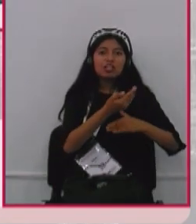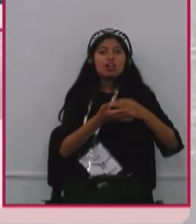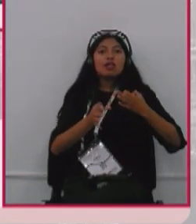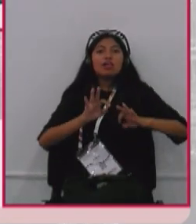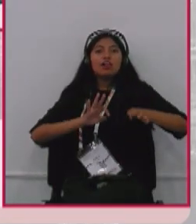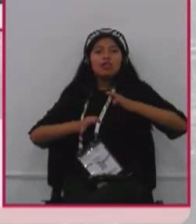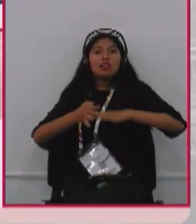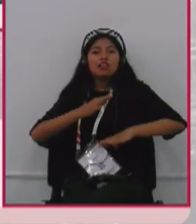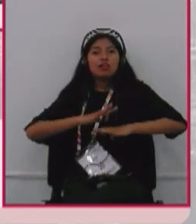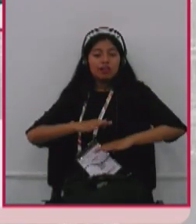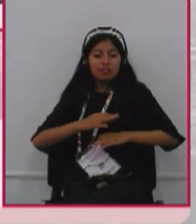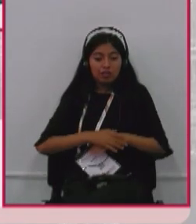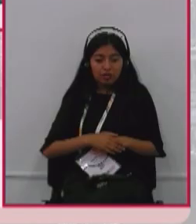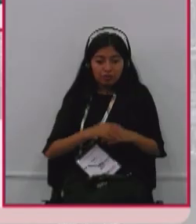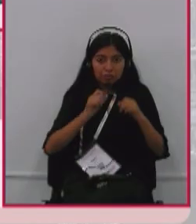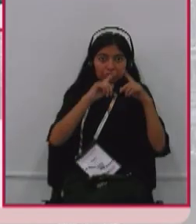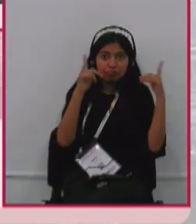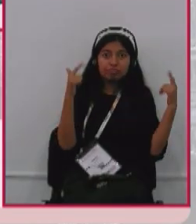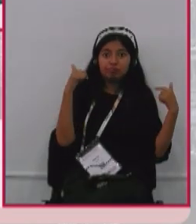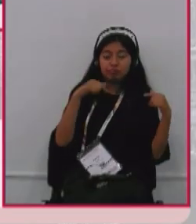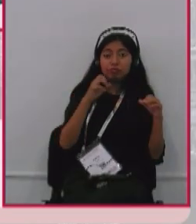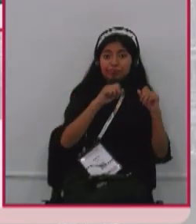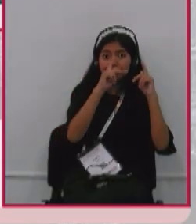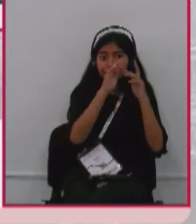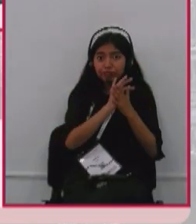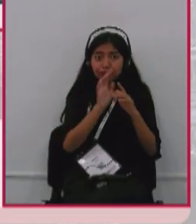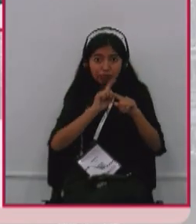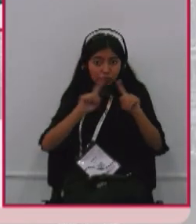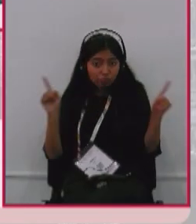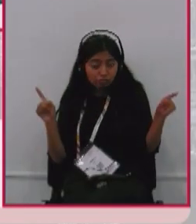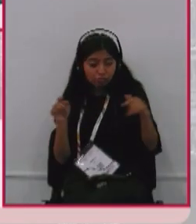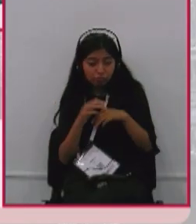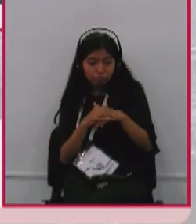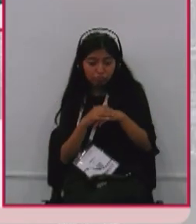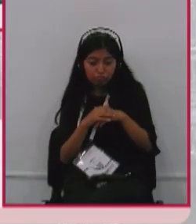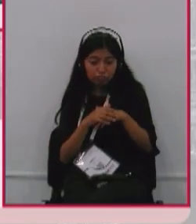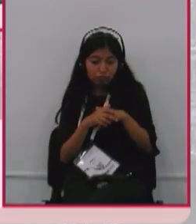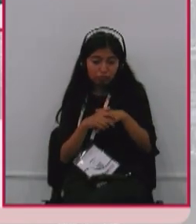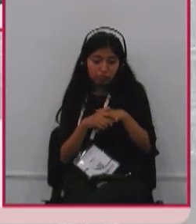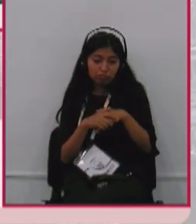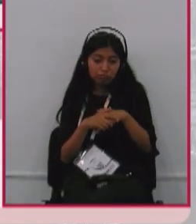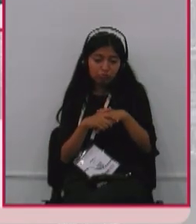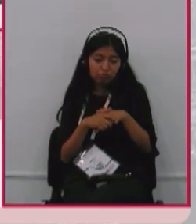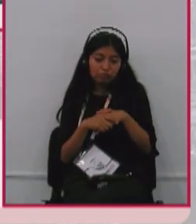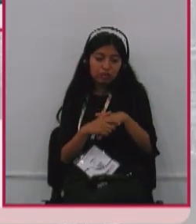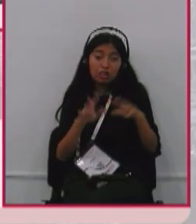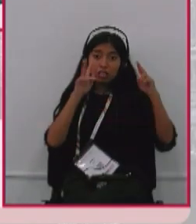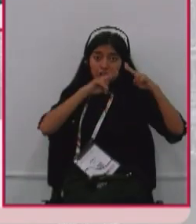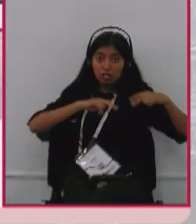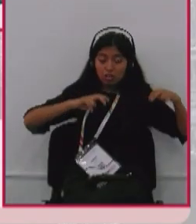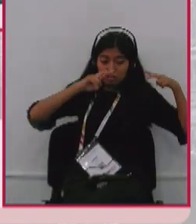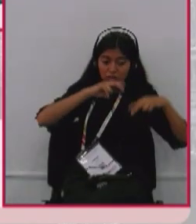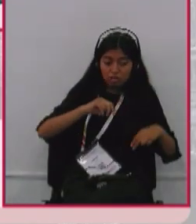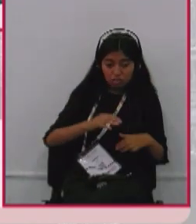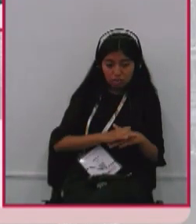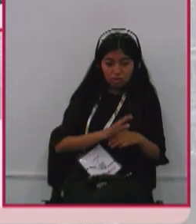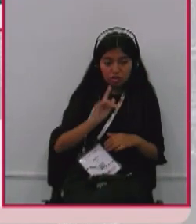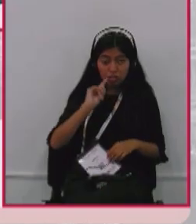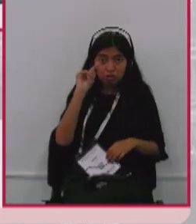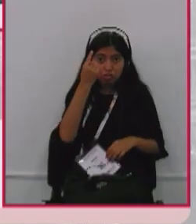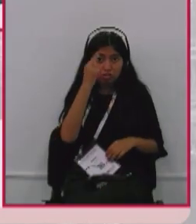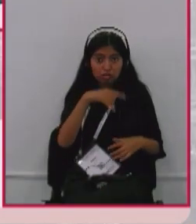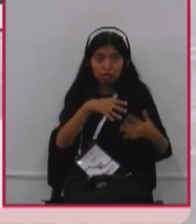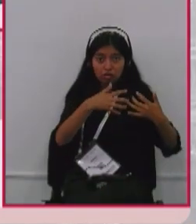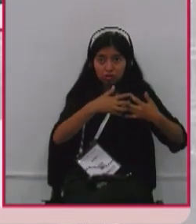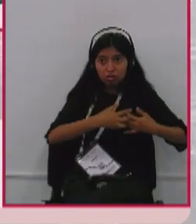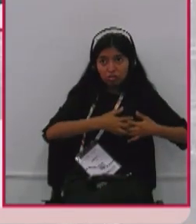cuenta de esa oportunidad, ¿no? Entonces, sin embargo, empezamos a averiguar, no somos la primera empresa